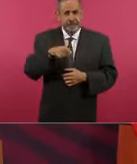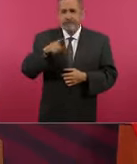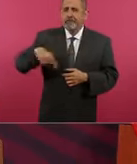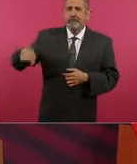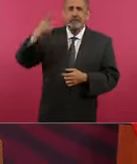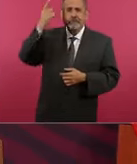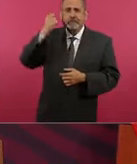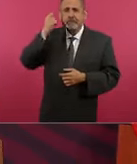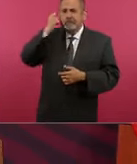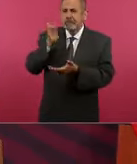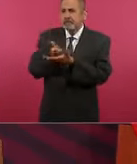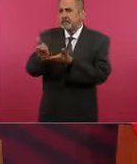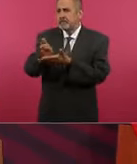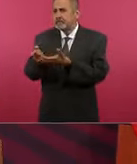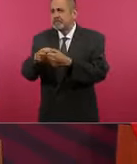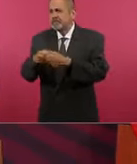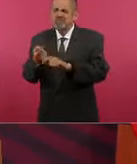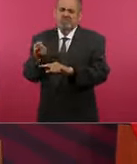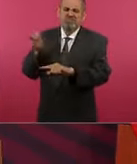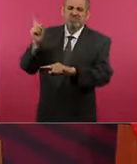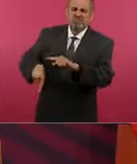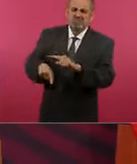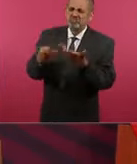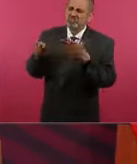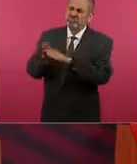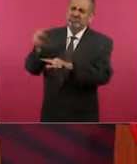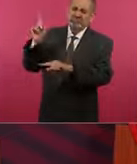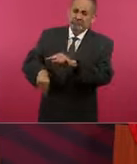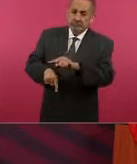programas sociales, los programas de bienestar?